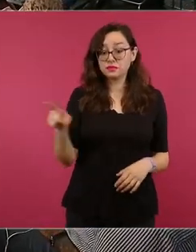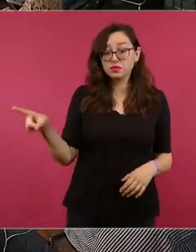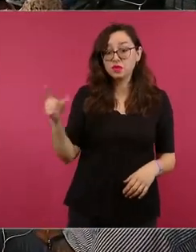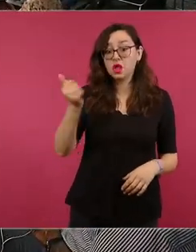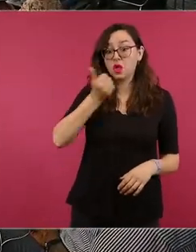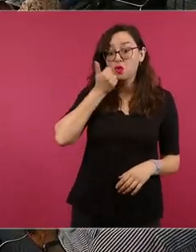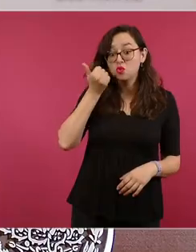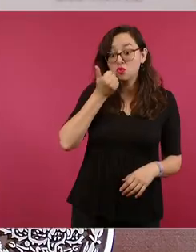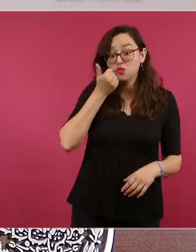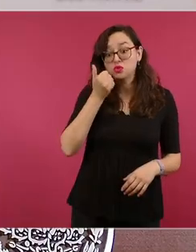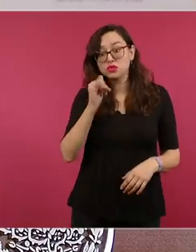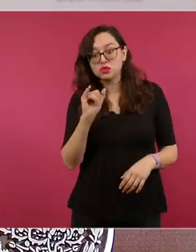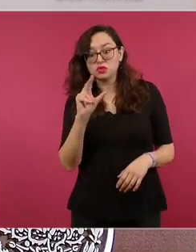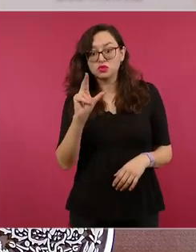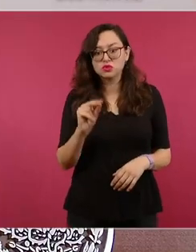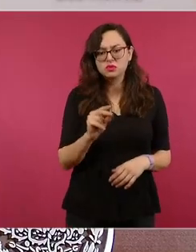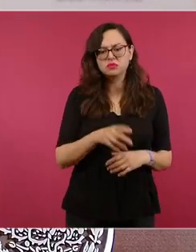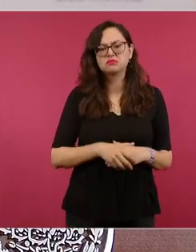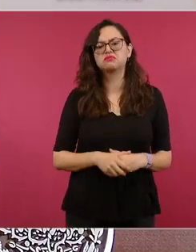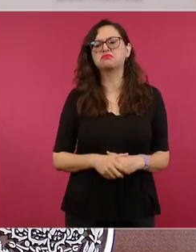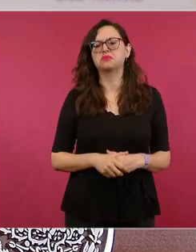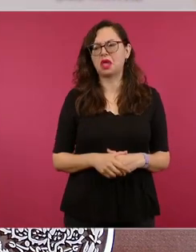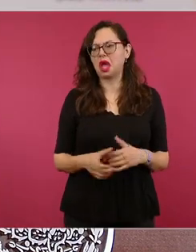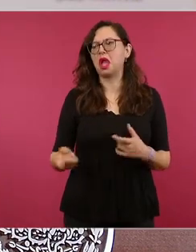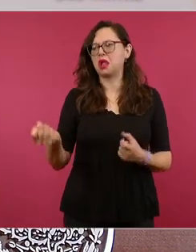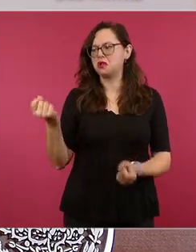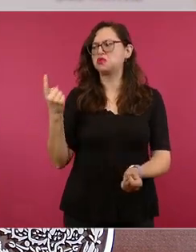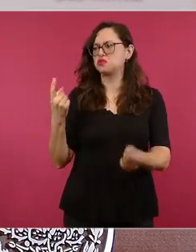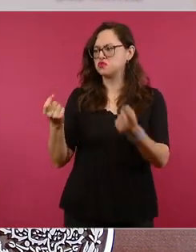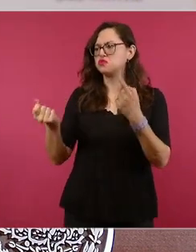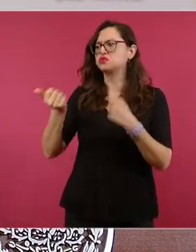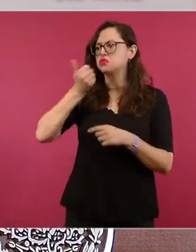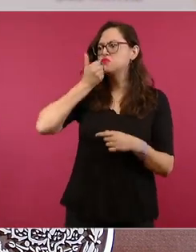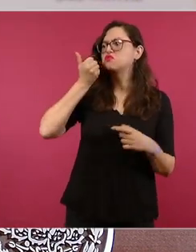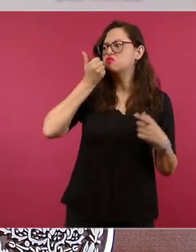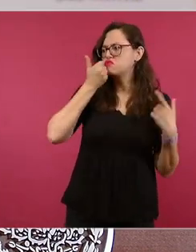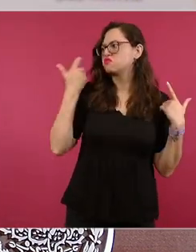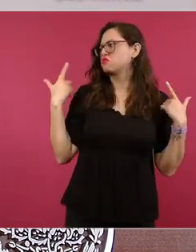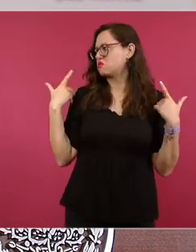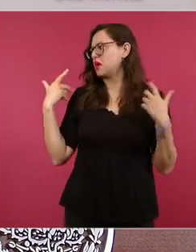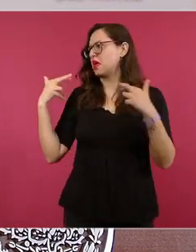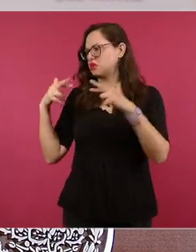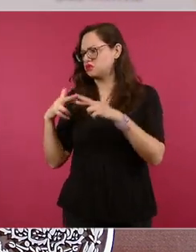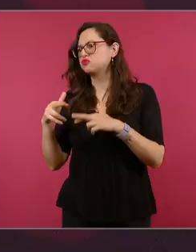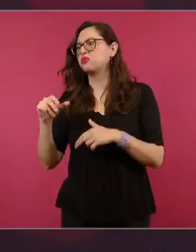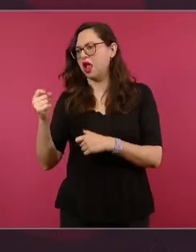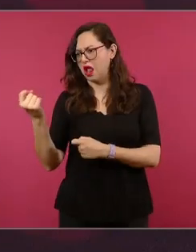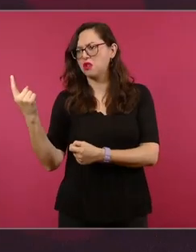están seguros. Sí, es un grupo de Ayotzinapa, maestros, otros dirigentes.